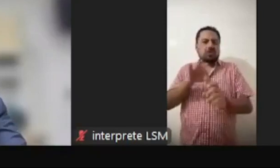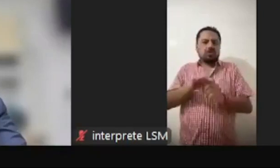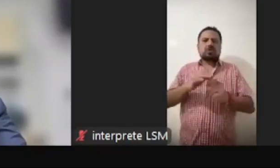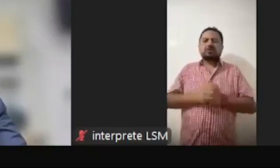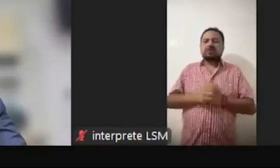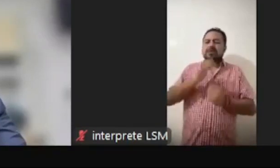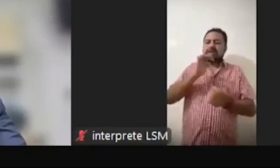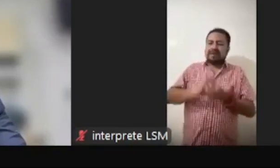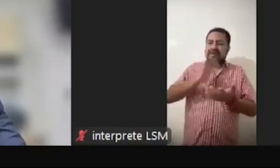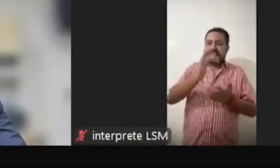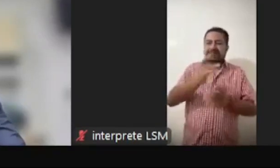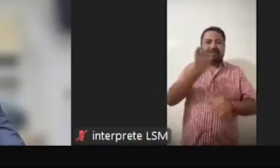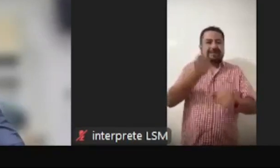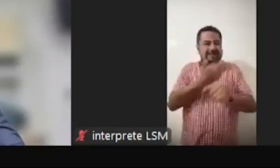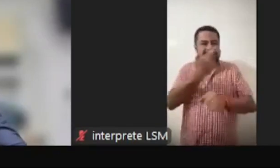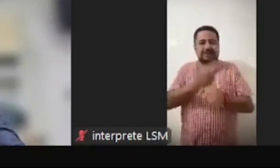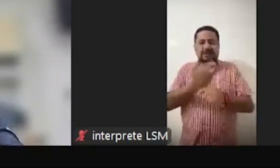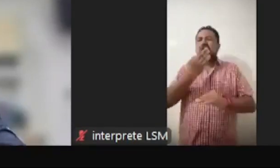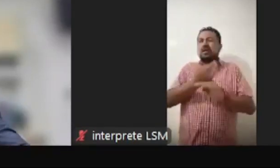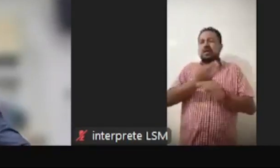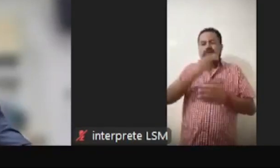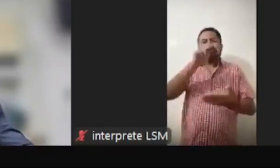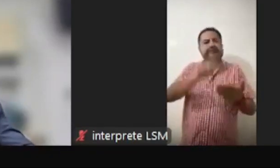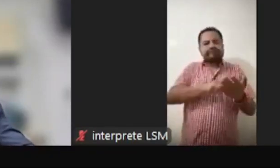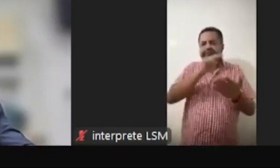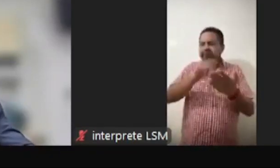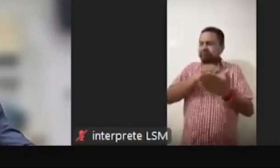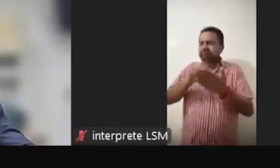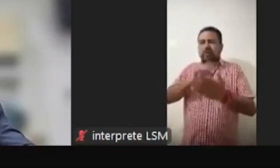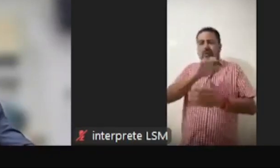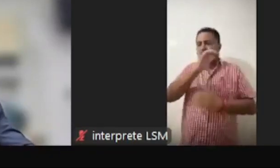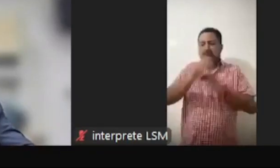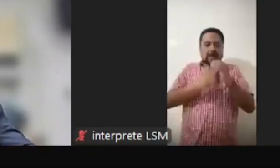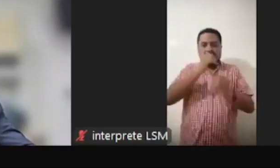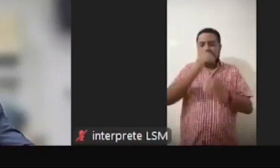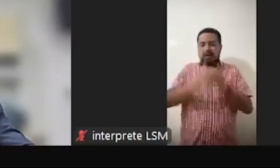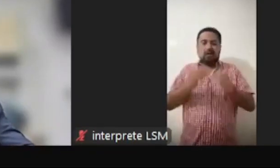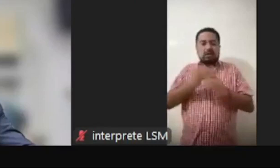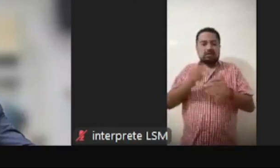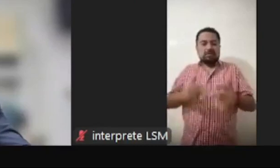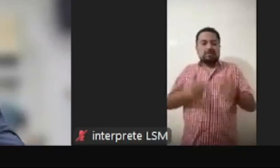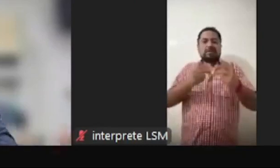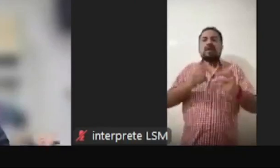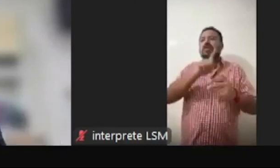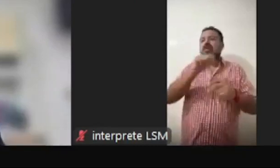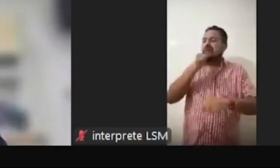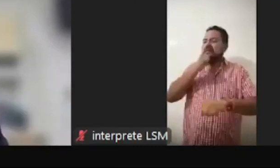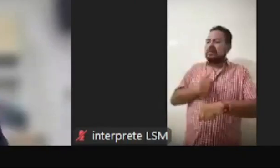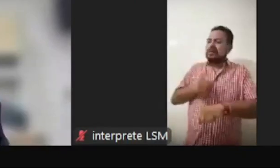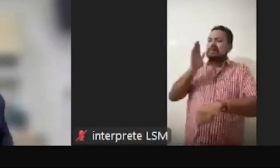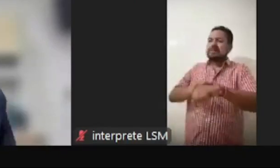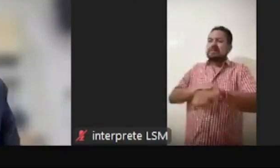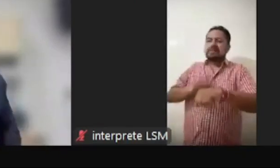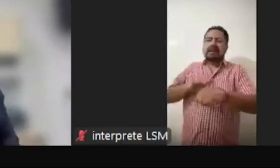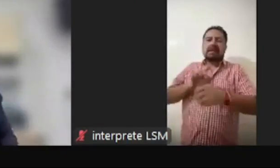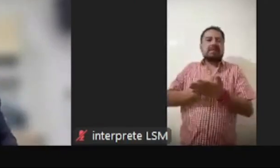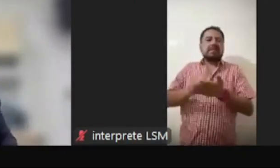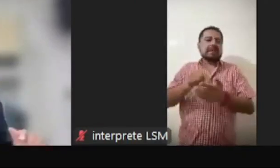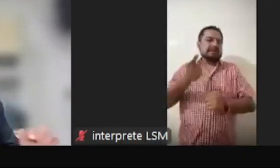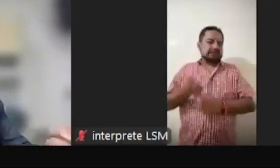Gracias, secretario. Sírvase recabar las firmas a la conclusión de esta sesión y en consecuencia notificarlo como en derecho corresponda.